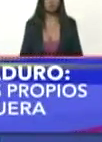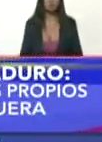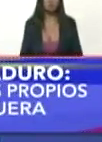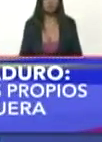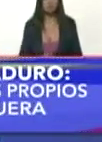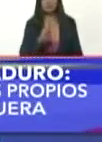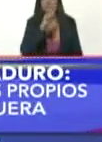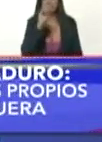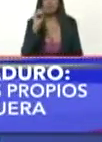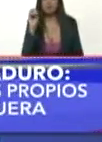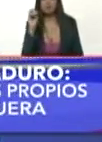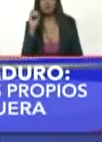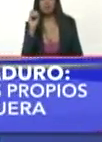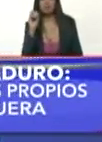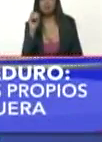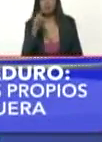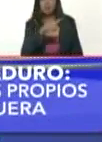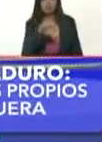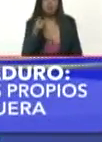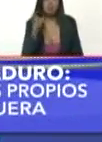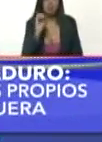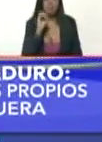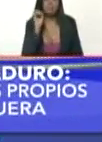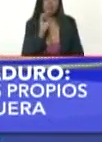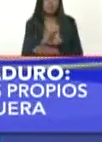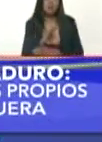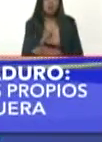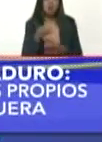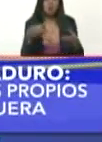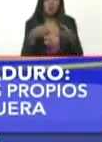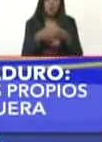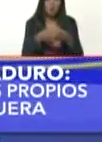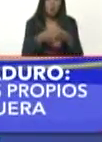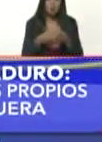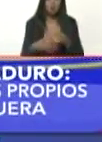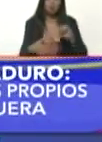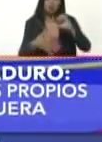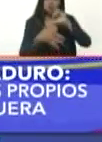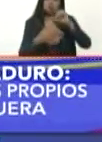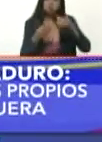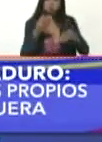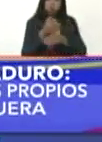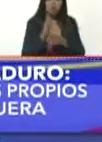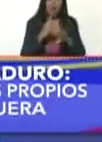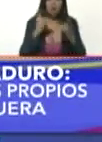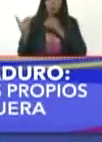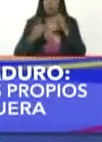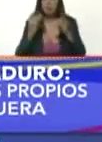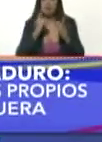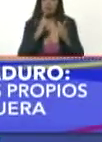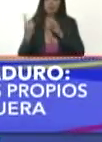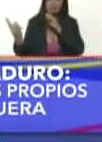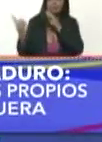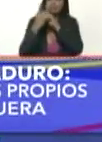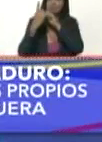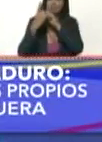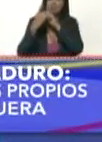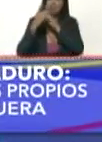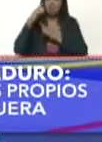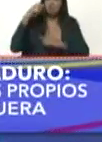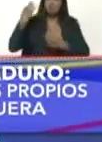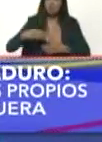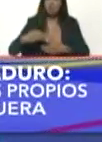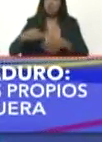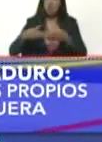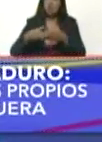20 de ustedes, y mandarlos para el Comando Sur a un debate cara a cara con los oficiales